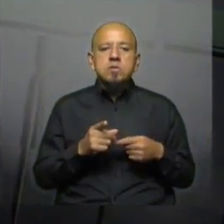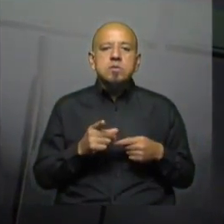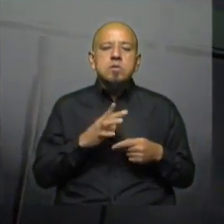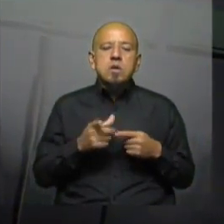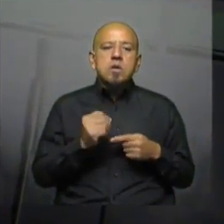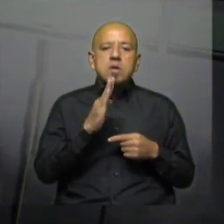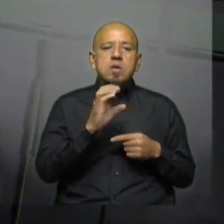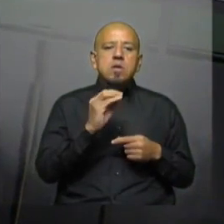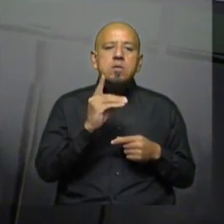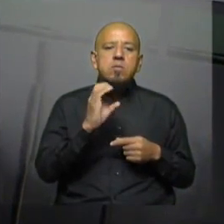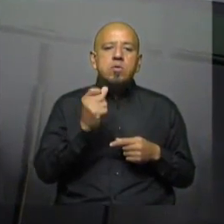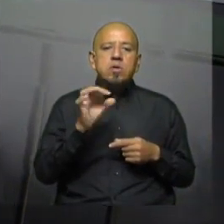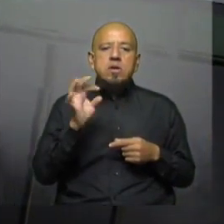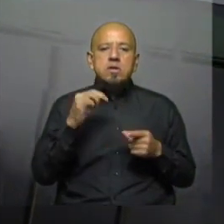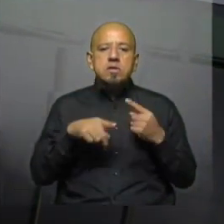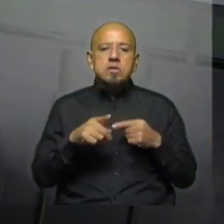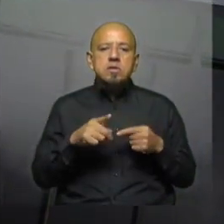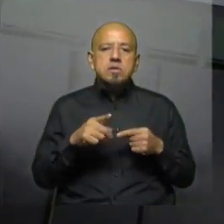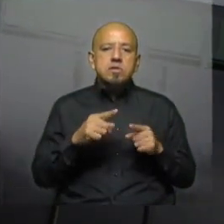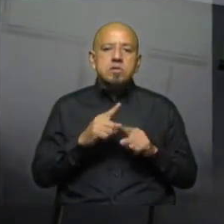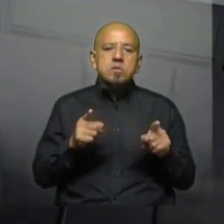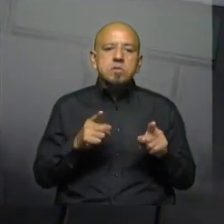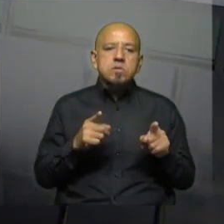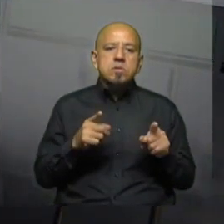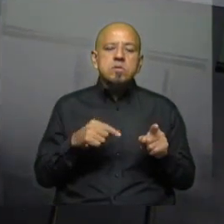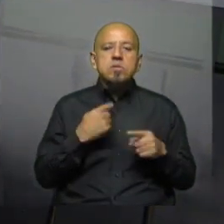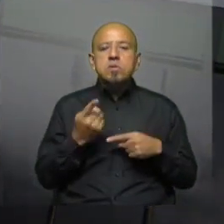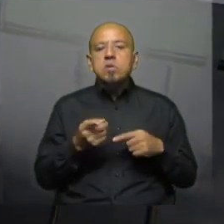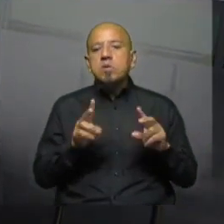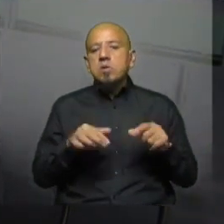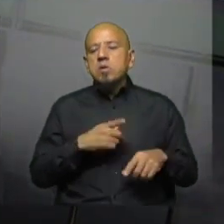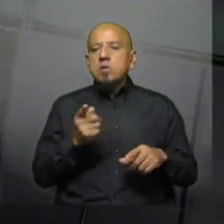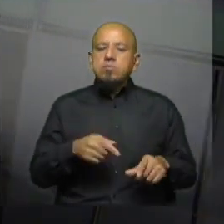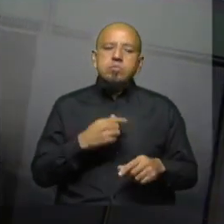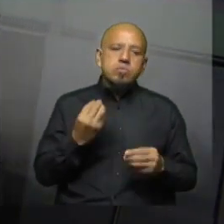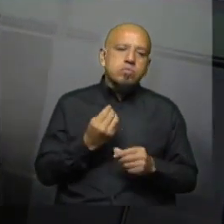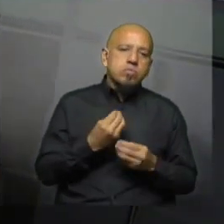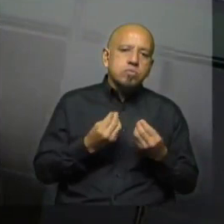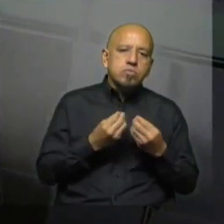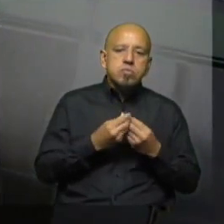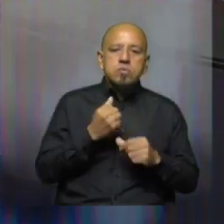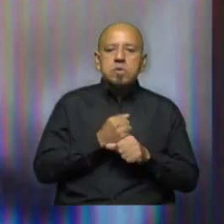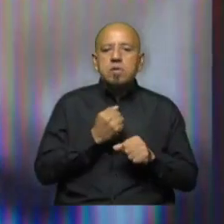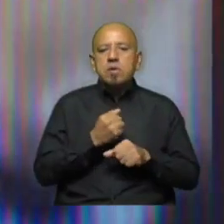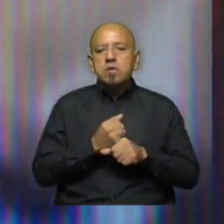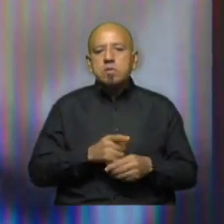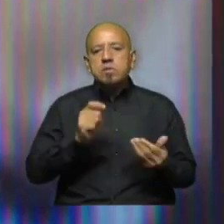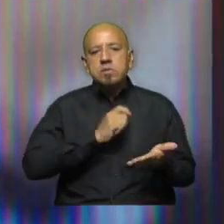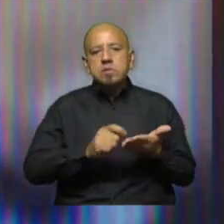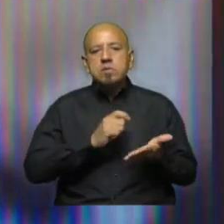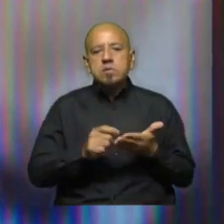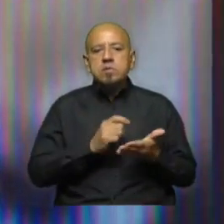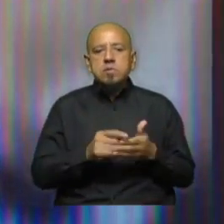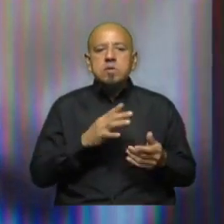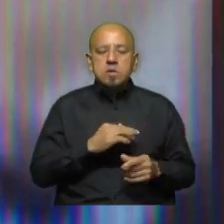al podcast, queda más difuso. En este caso fueron muchas horas de entrevistas y de trabajo y de guionado y de narración y de locución que hay que